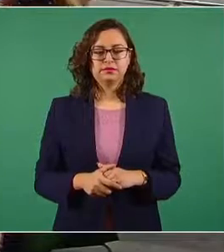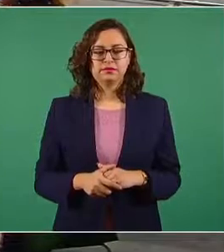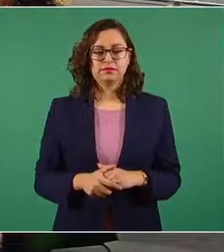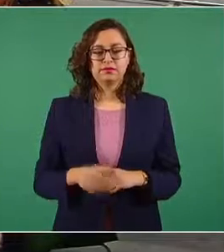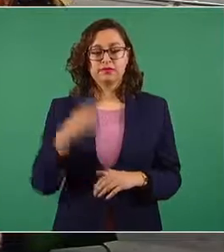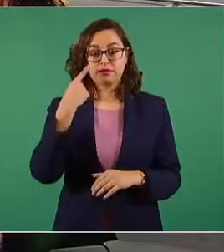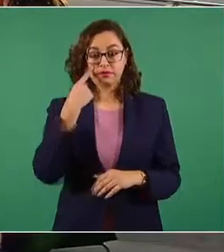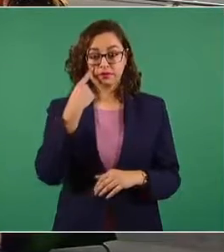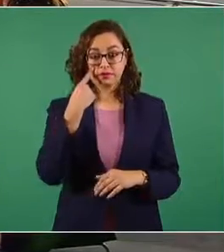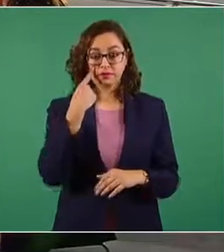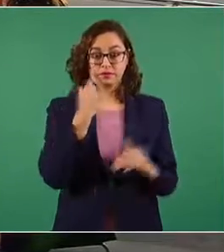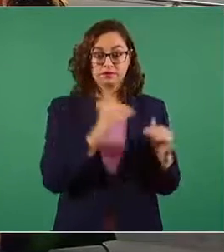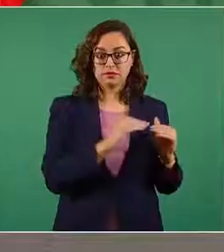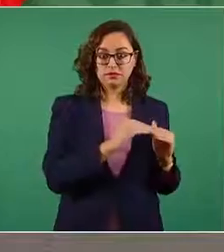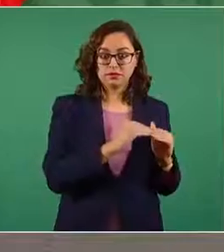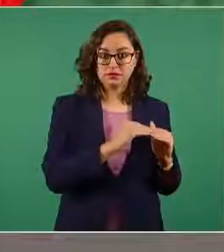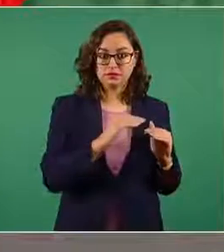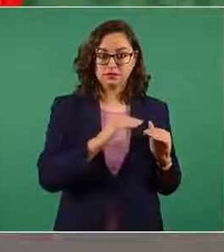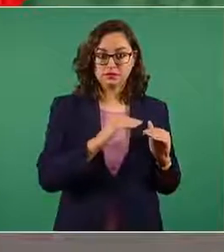Aquí venía,